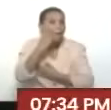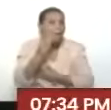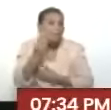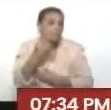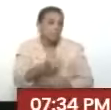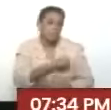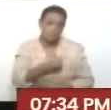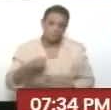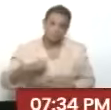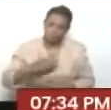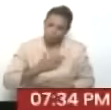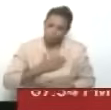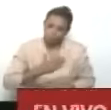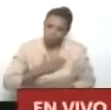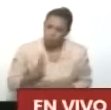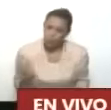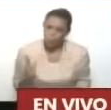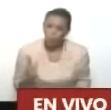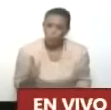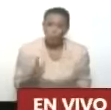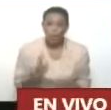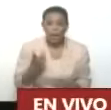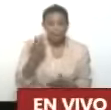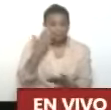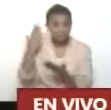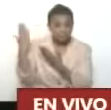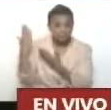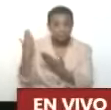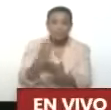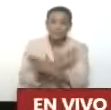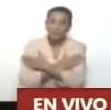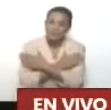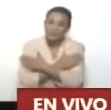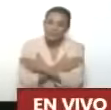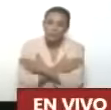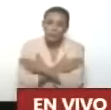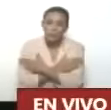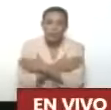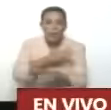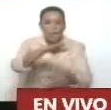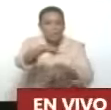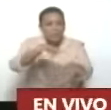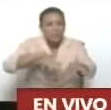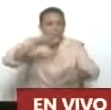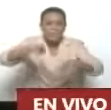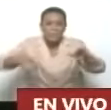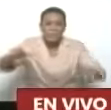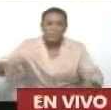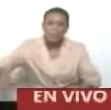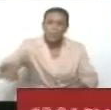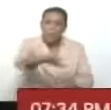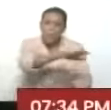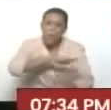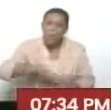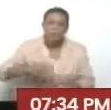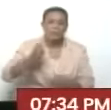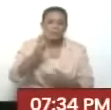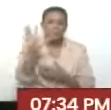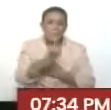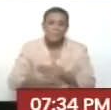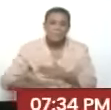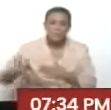personal. Ahí está el domingo, pues. Felicito al pueblo de Venezuela por esa jornada histórica y heroica.